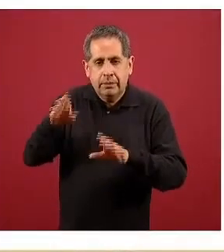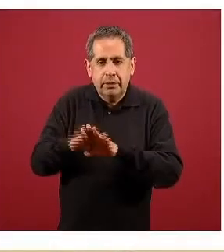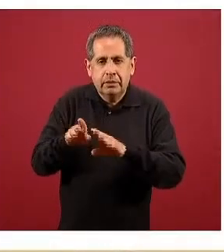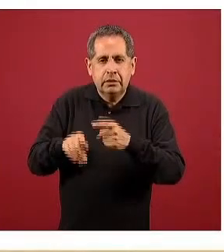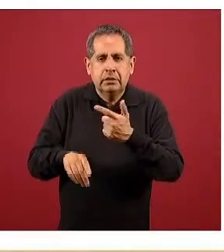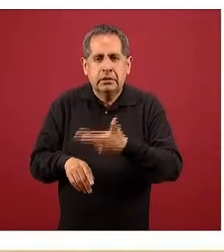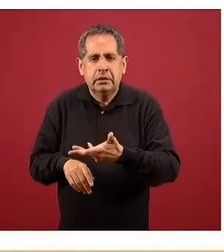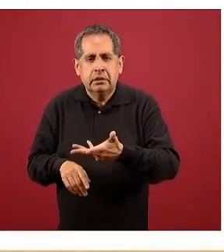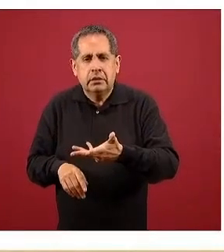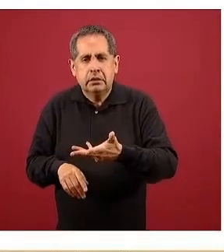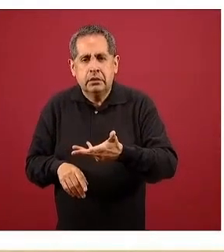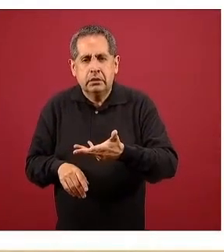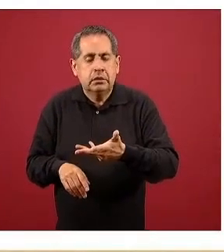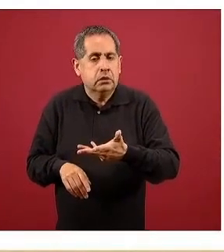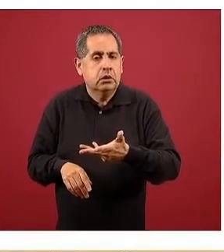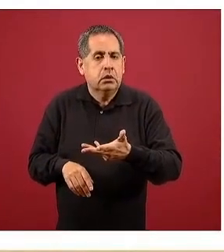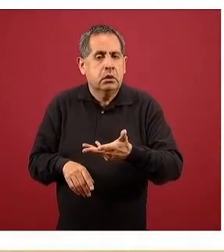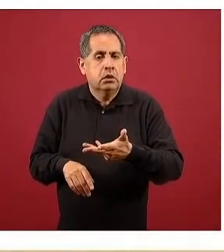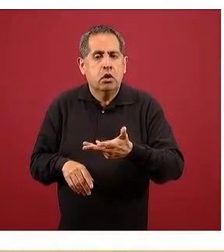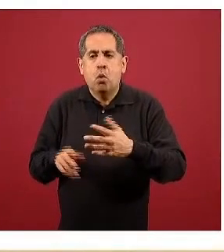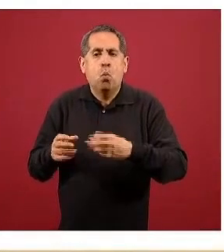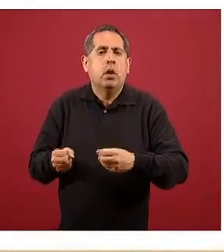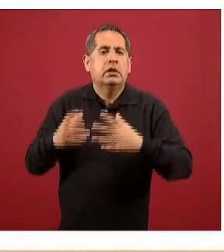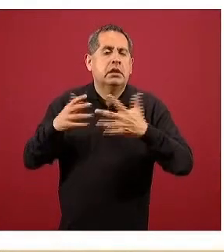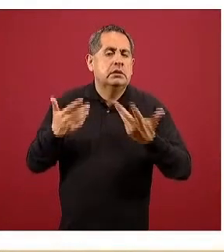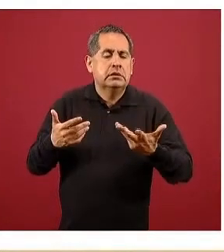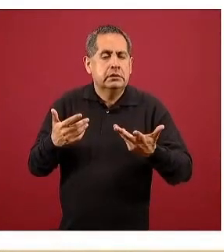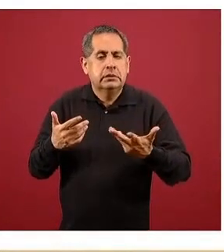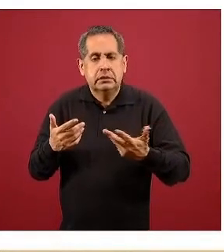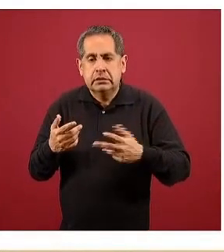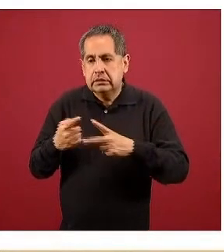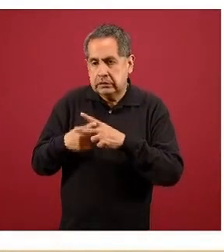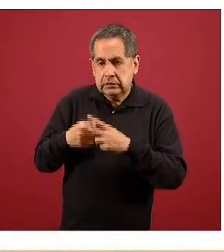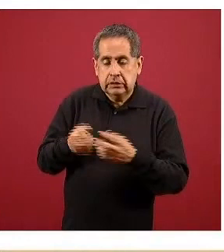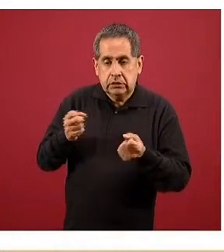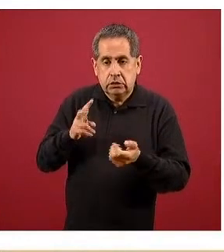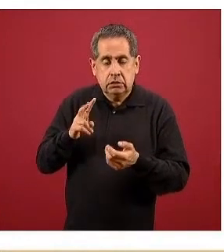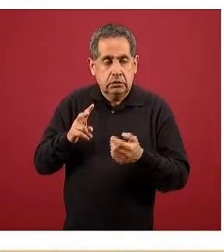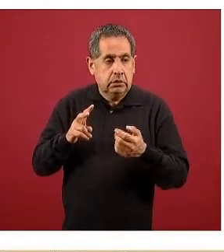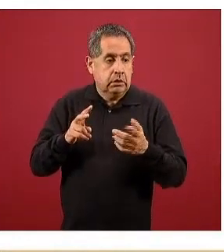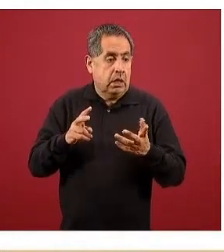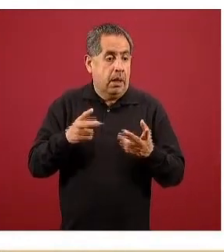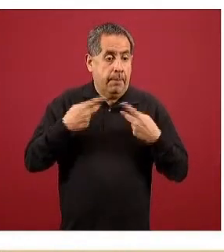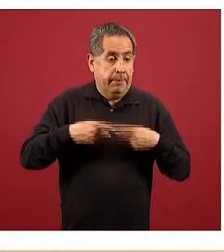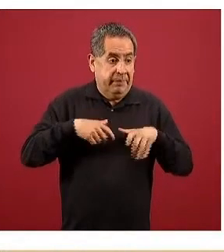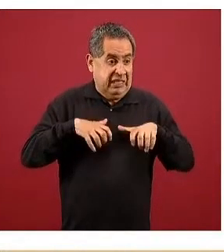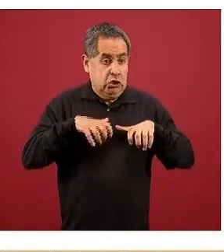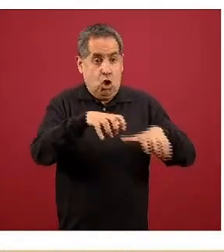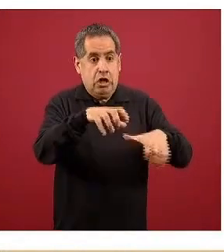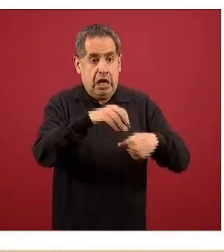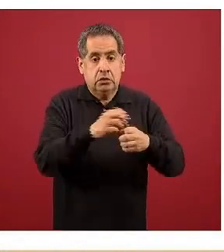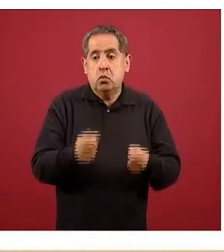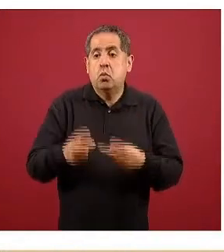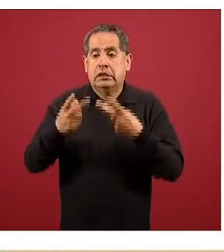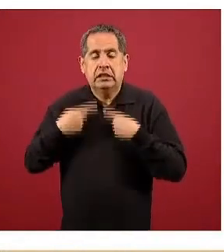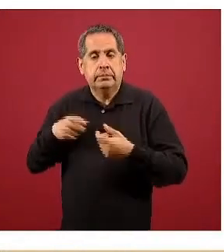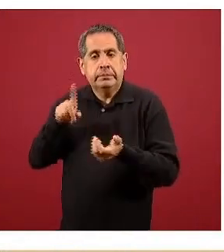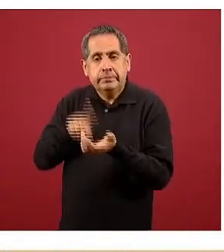no necesariamente es el número de casos, sino que es el número de casos versus la población que vive